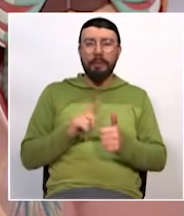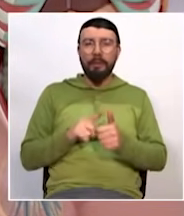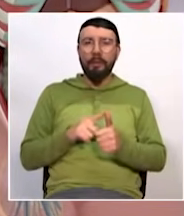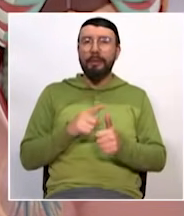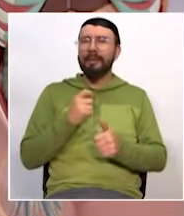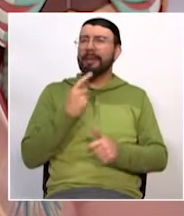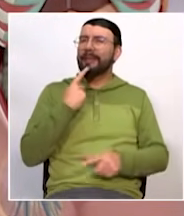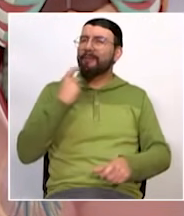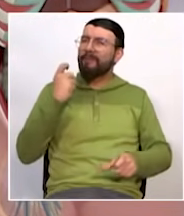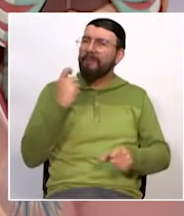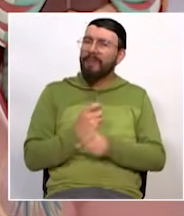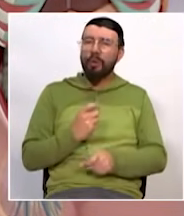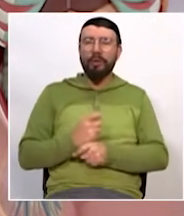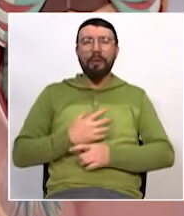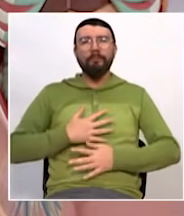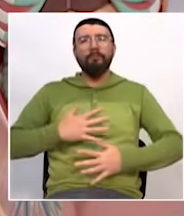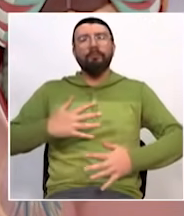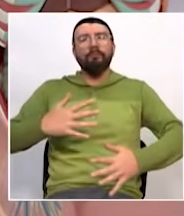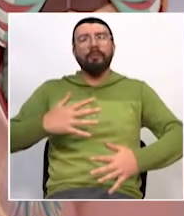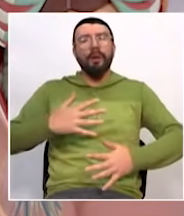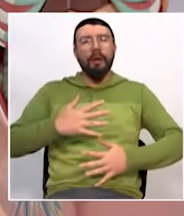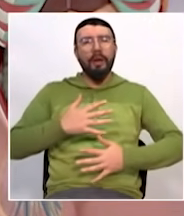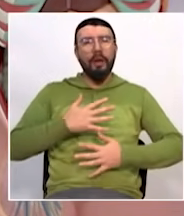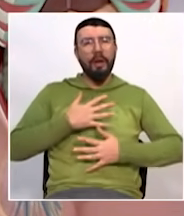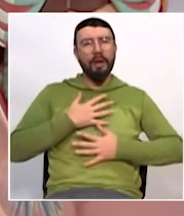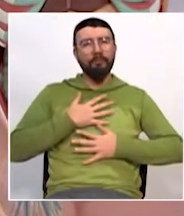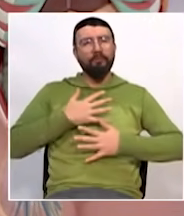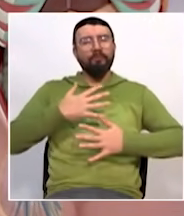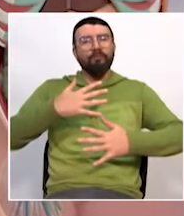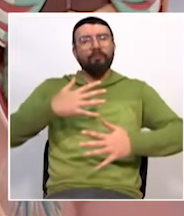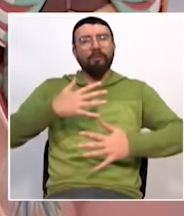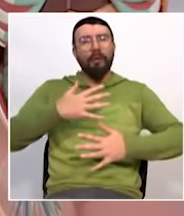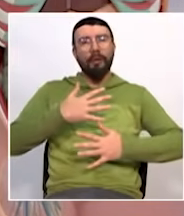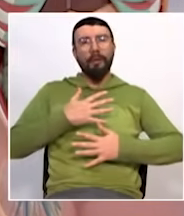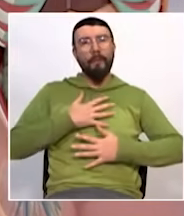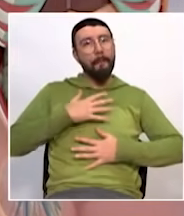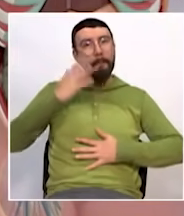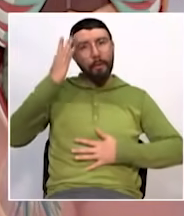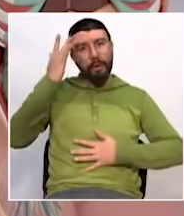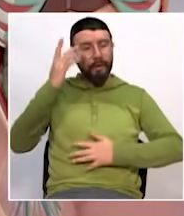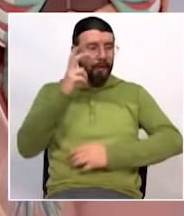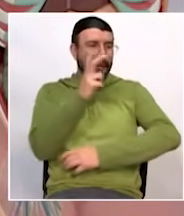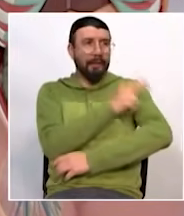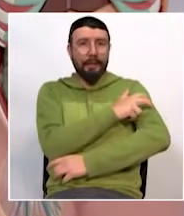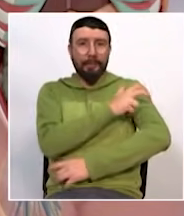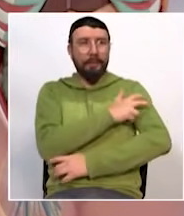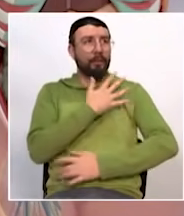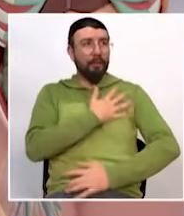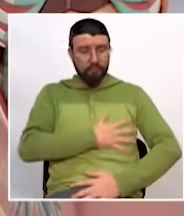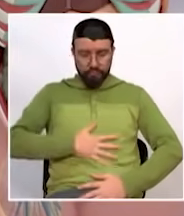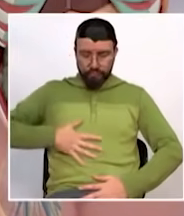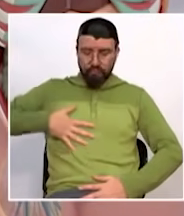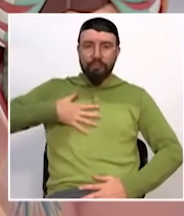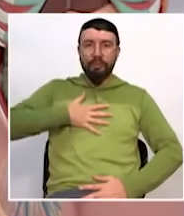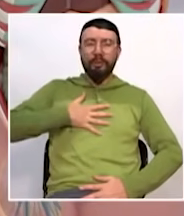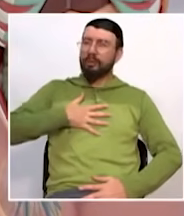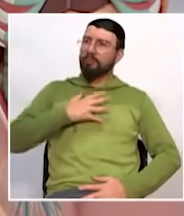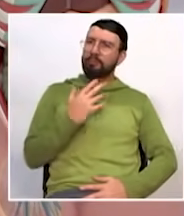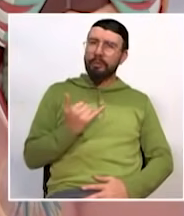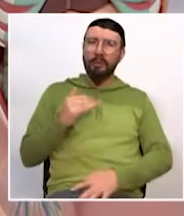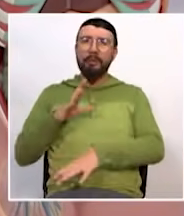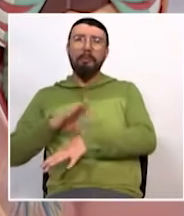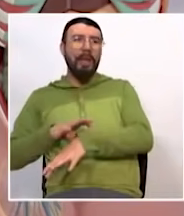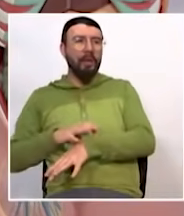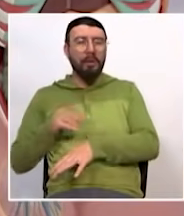esa dificultad para respirar está generada por este espasmo muscular que los médicos y los psiquiatras tratan con ansiolíticos